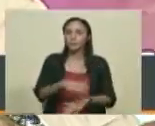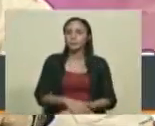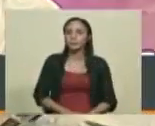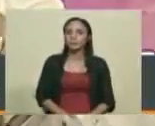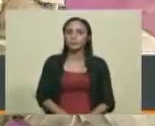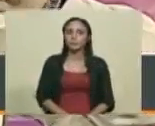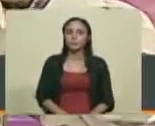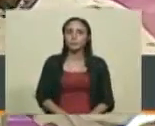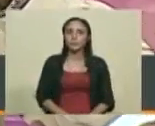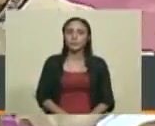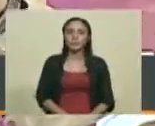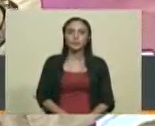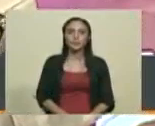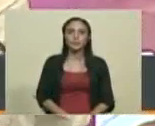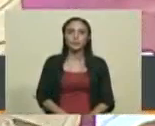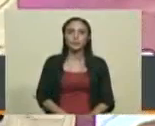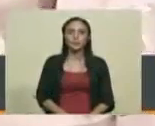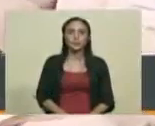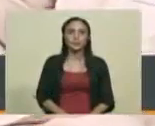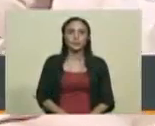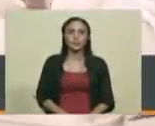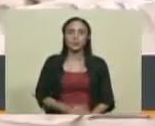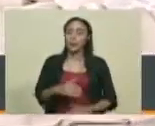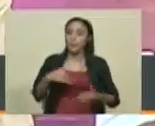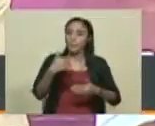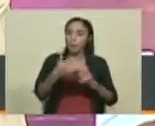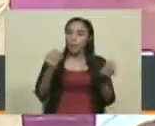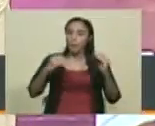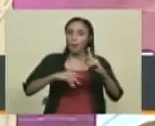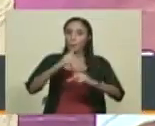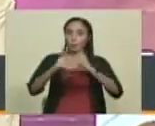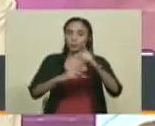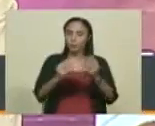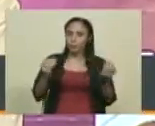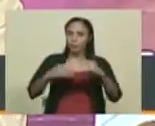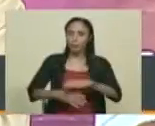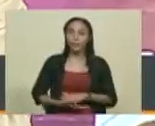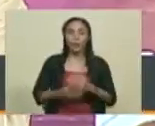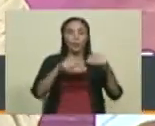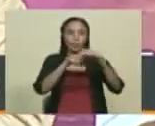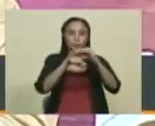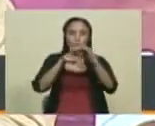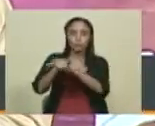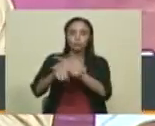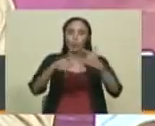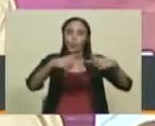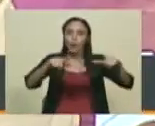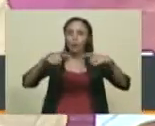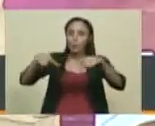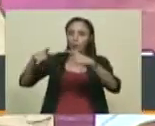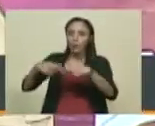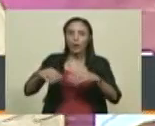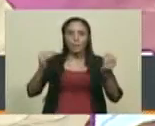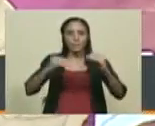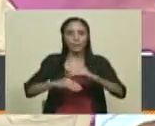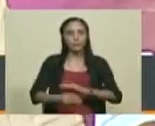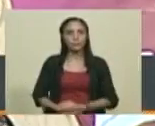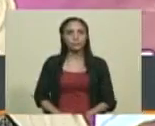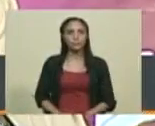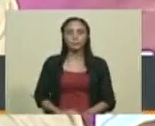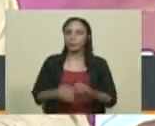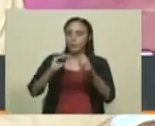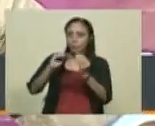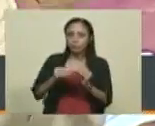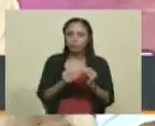un solo ritmo. Vamos produciendo en cada campo cada vez más. Vamos recuperando la